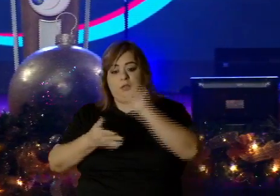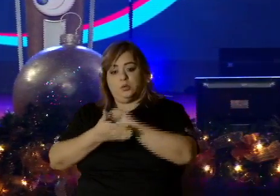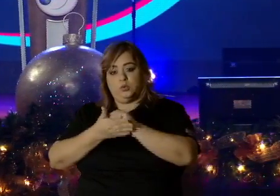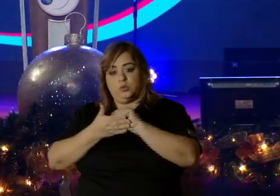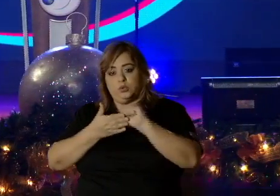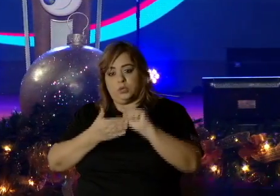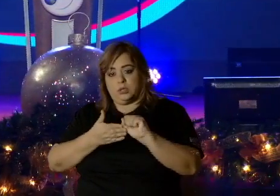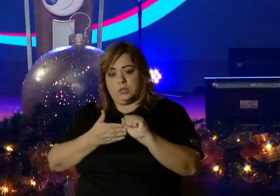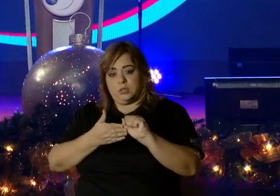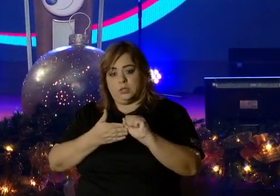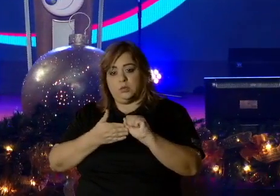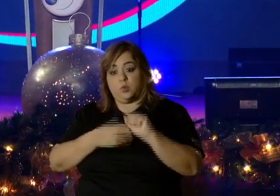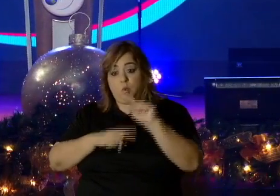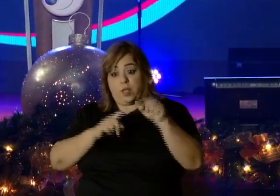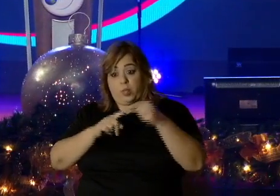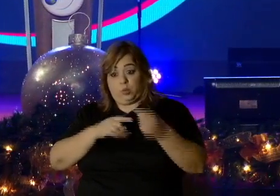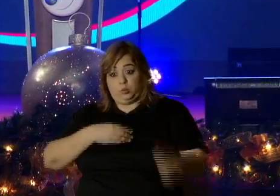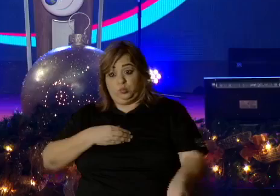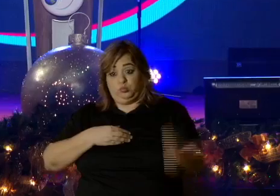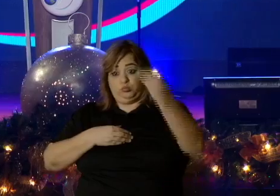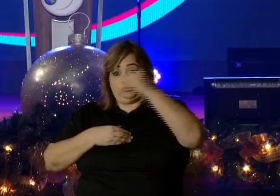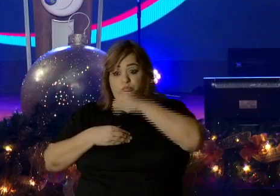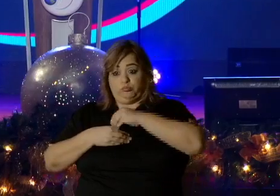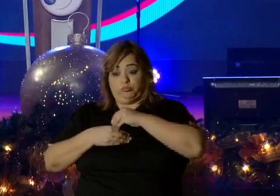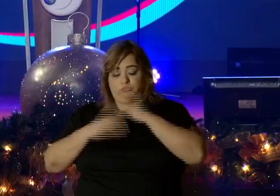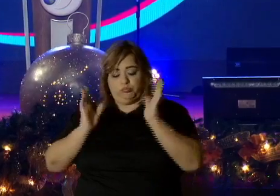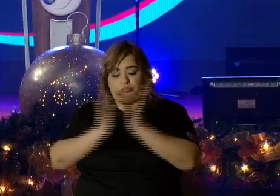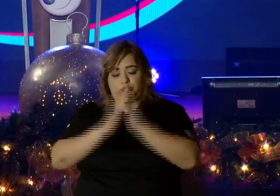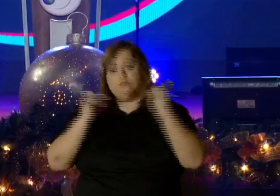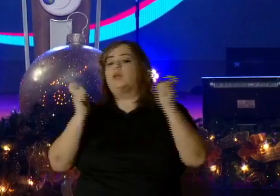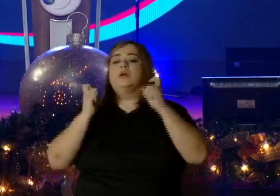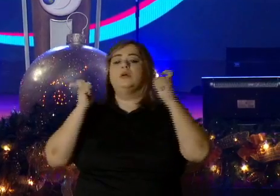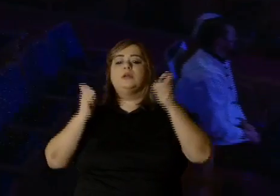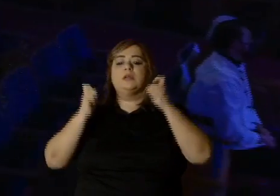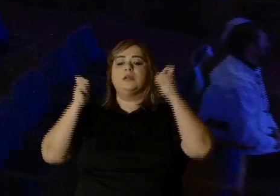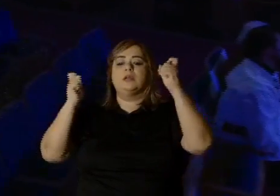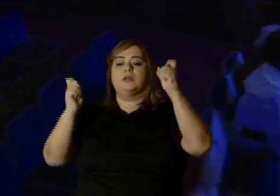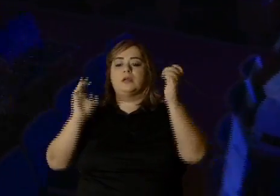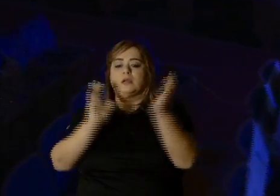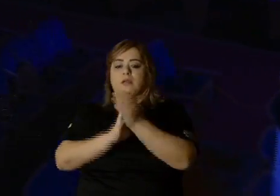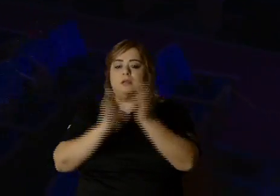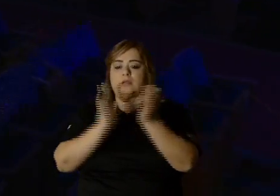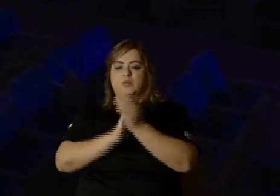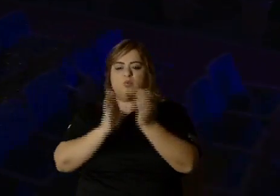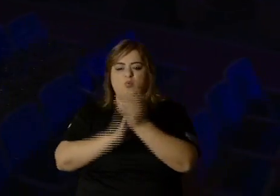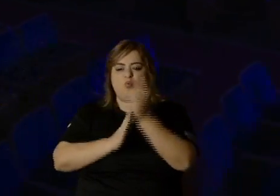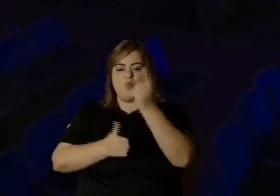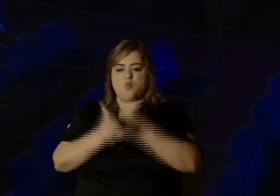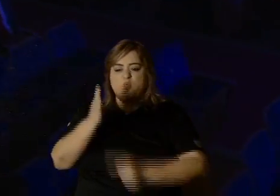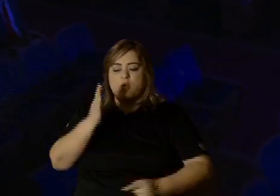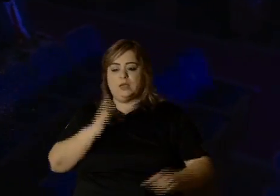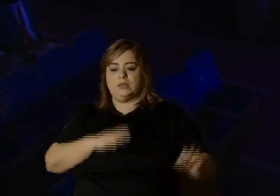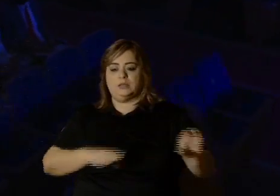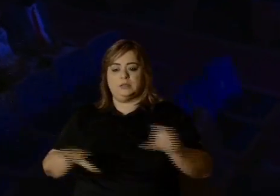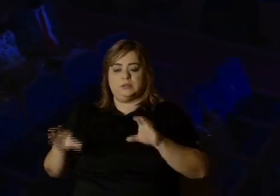es recibido, donde es celebrado, donde es aplaudido, se queda ahí.